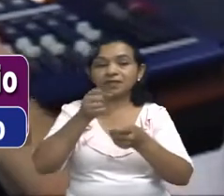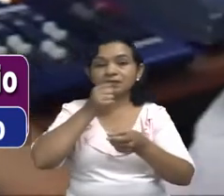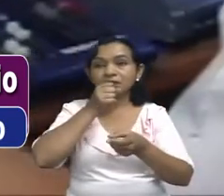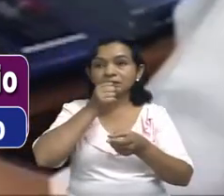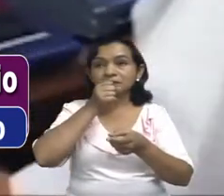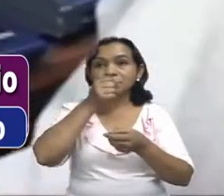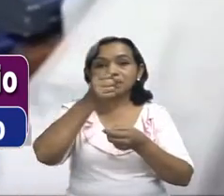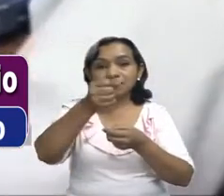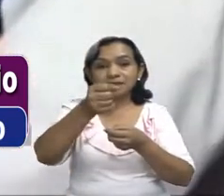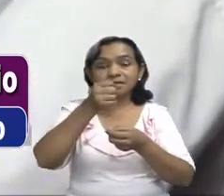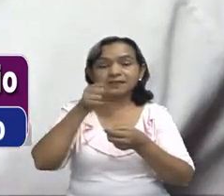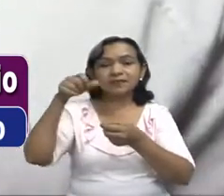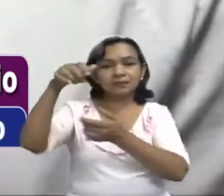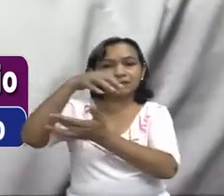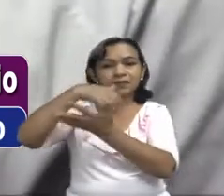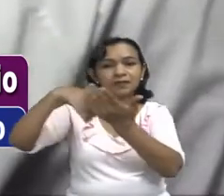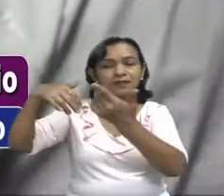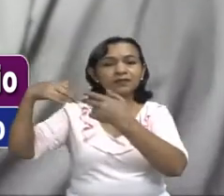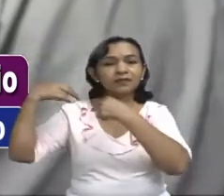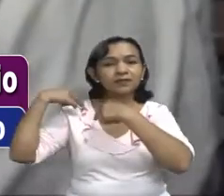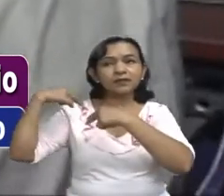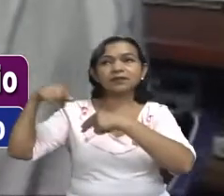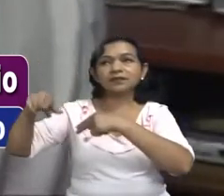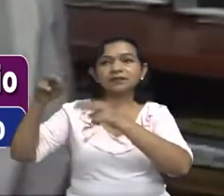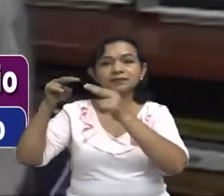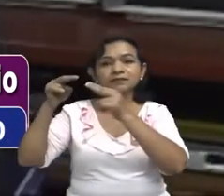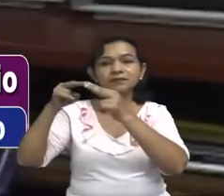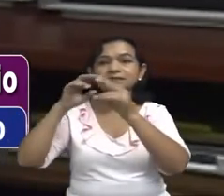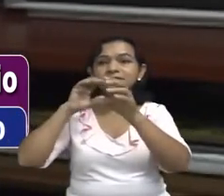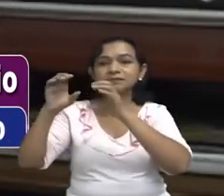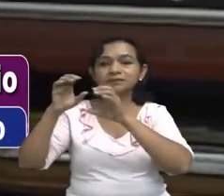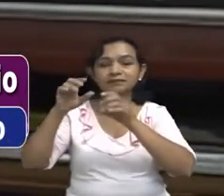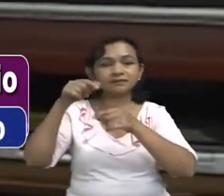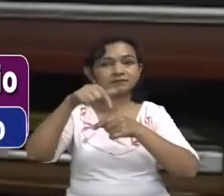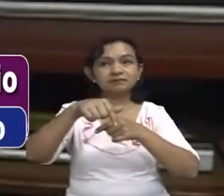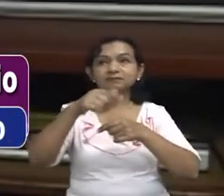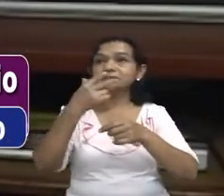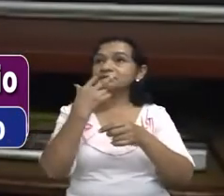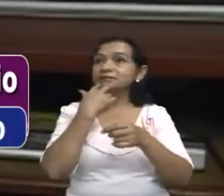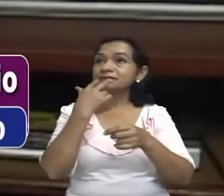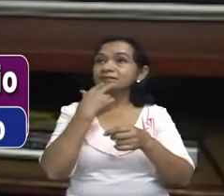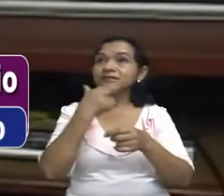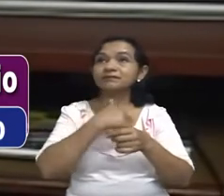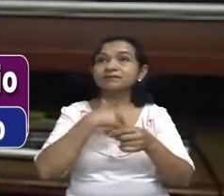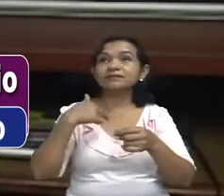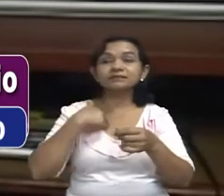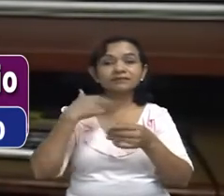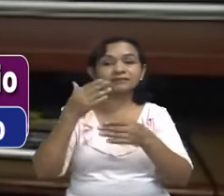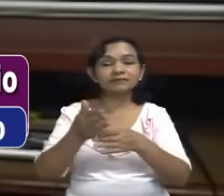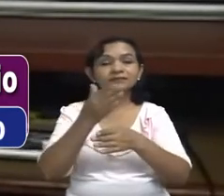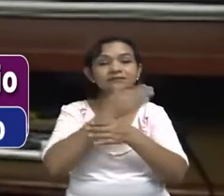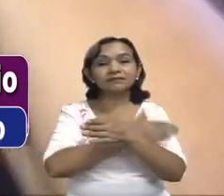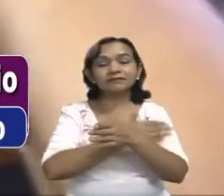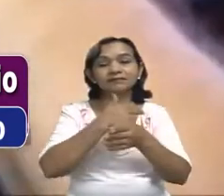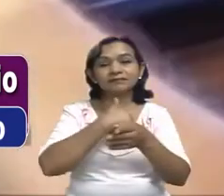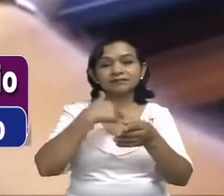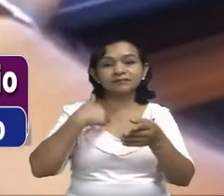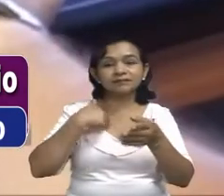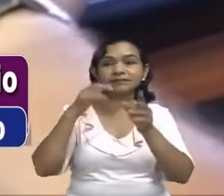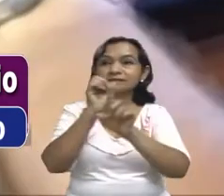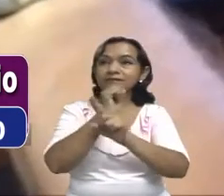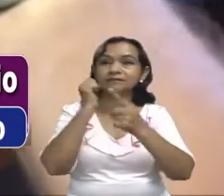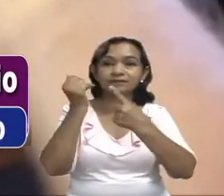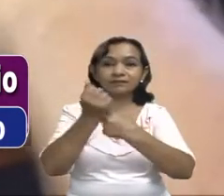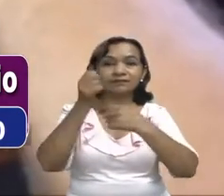digamos, las relaciones públicas y la divulgación, pero no habían estos cargos que había que realmente crearlos para la